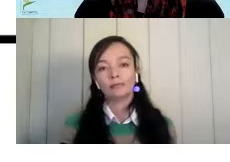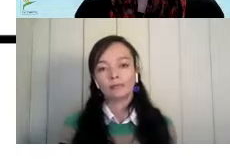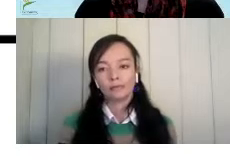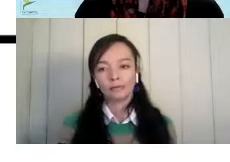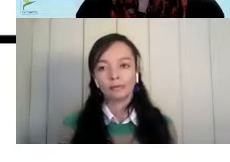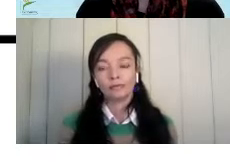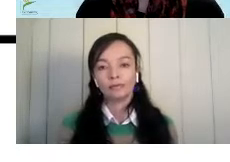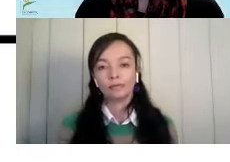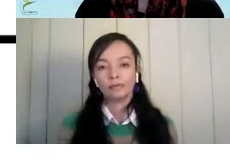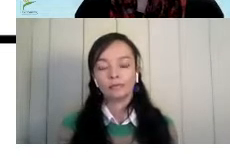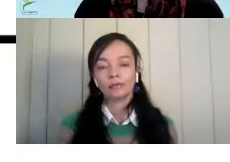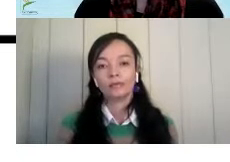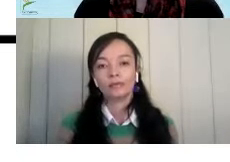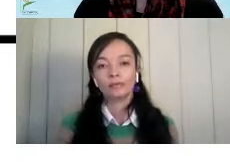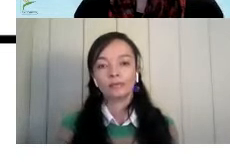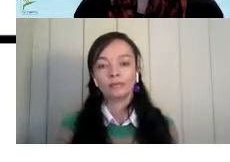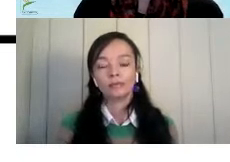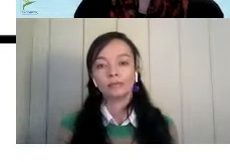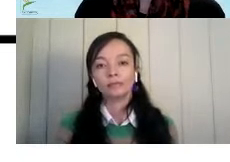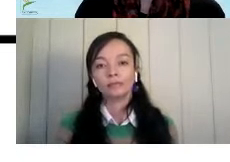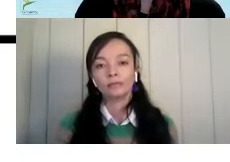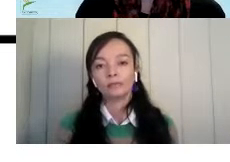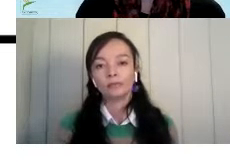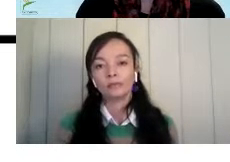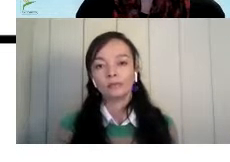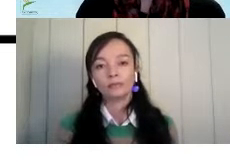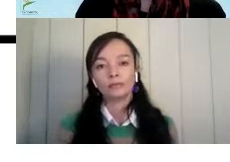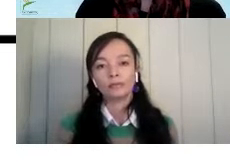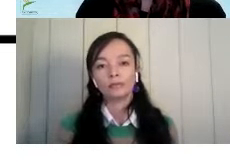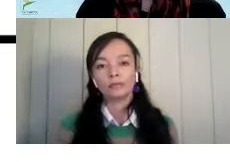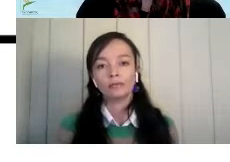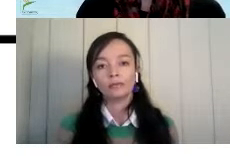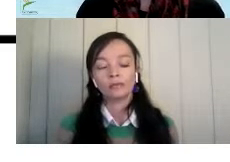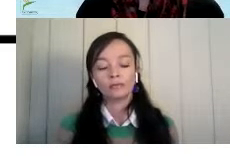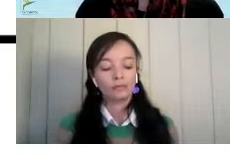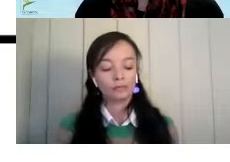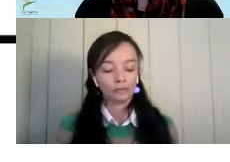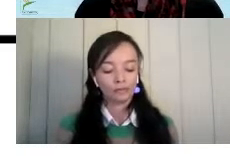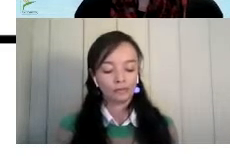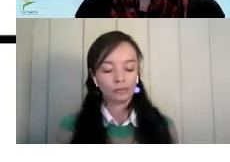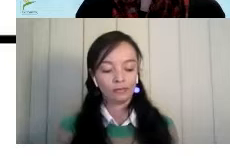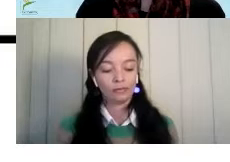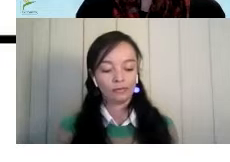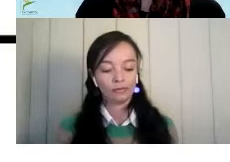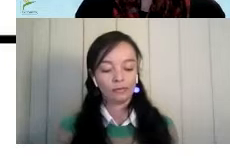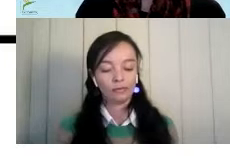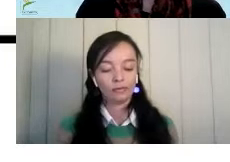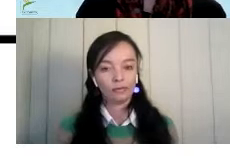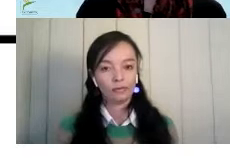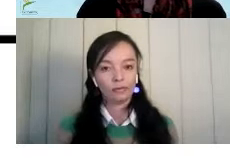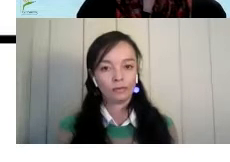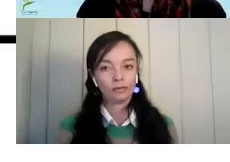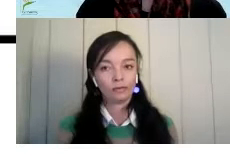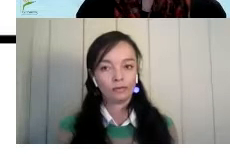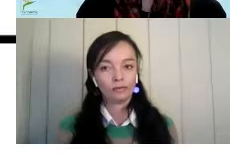en palabras, sino piensan por un proceso de visualización. Entonces, hay mucho más que están enfocando